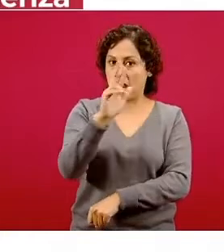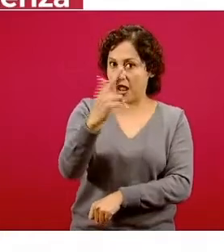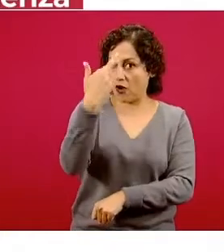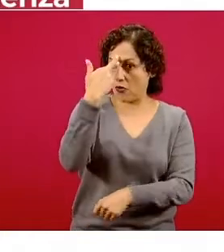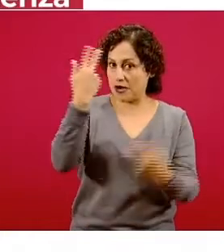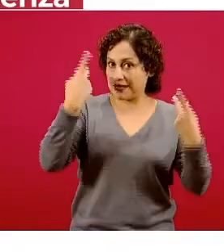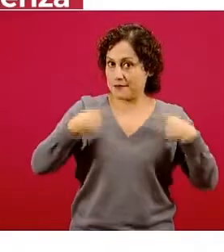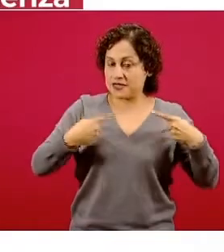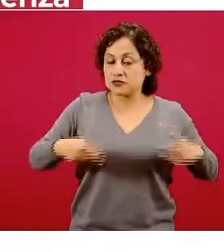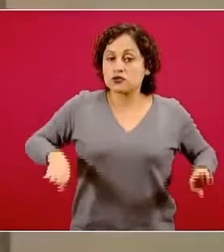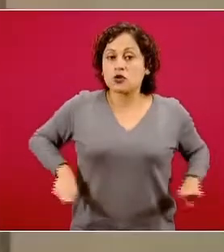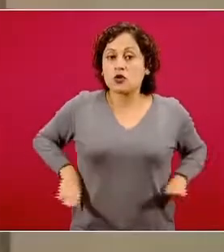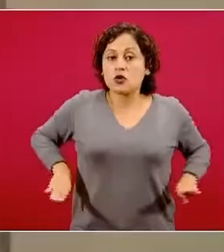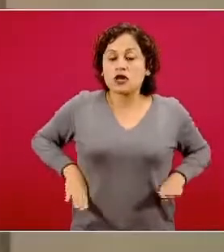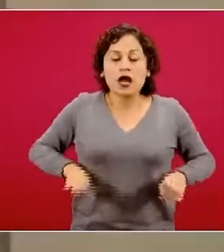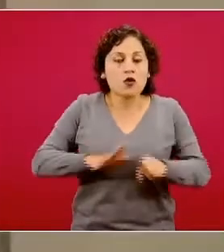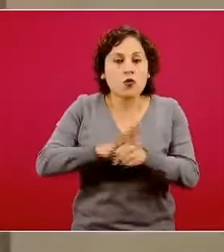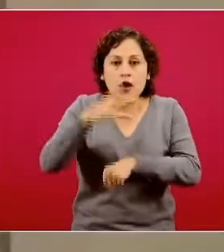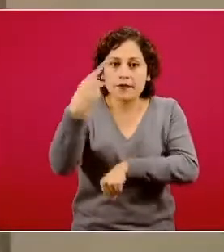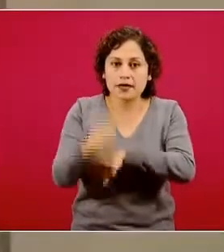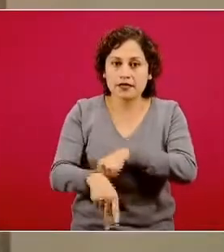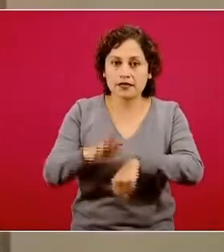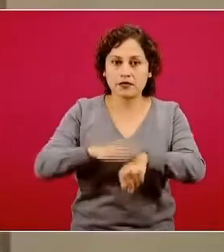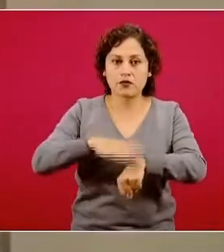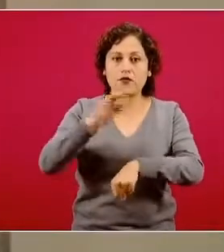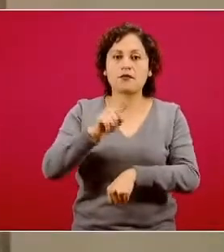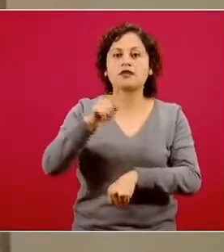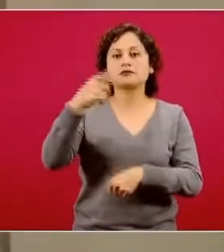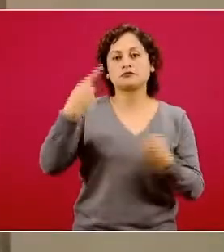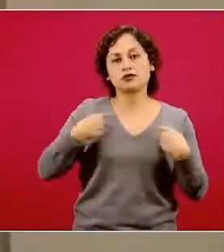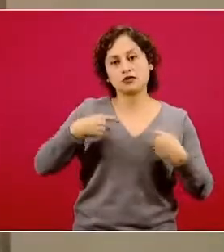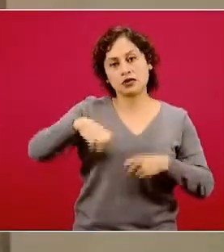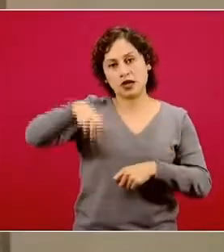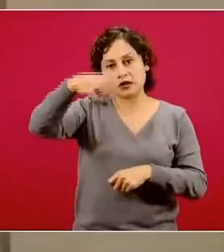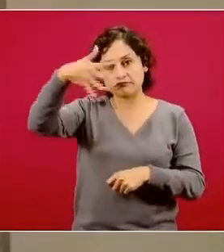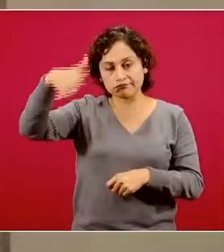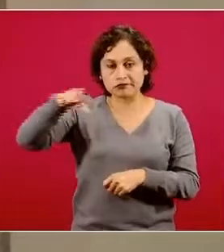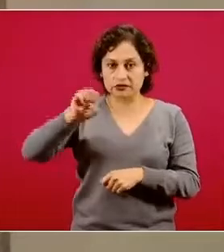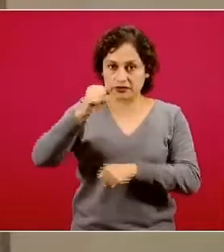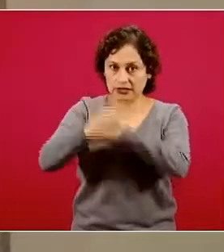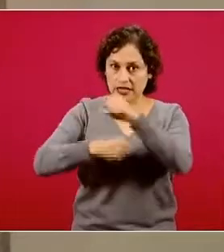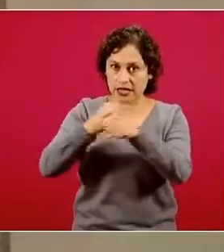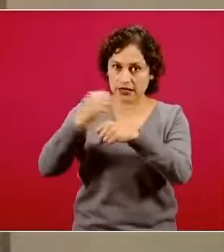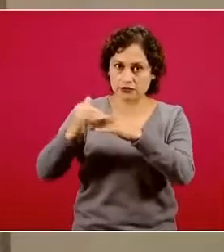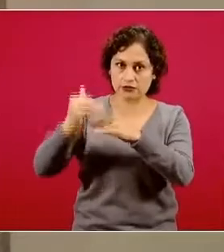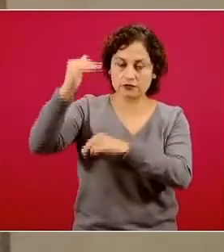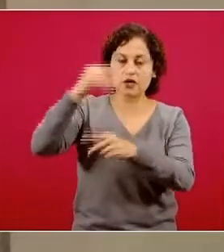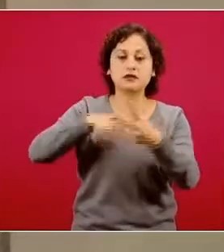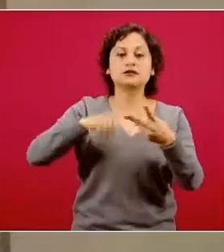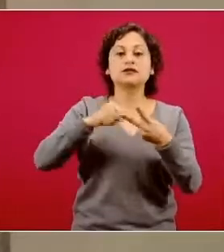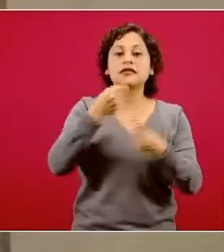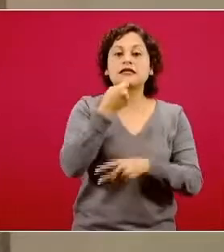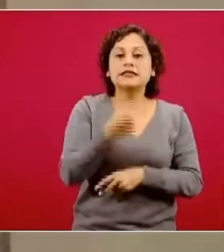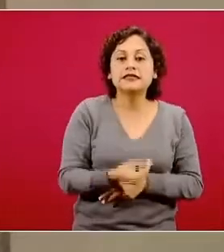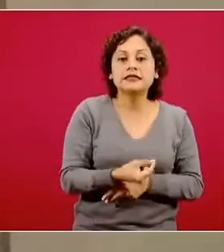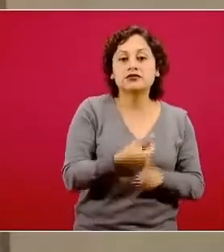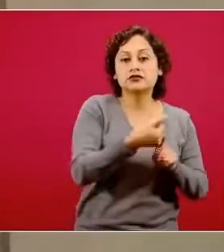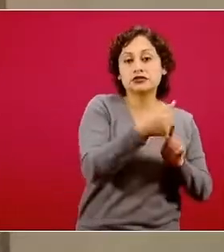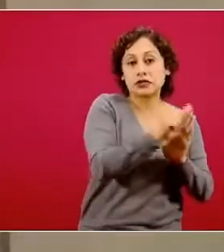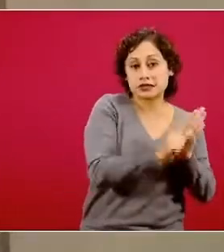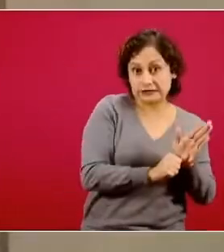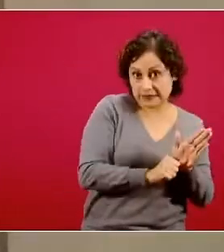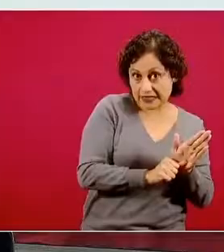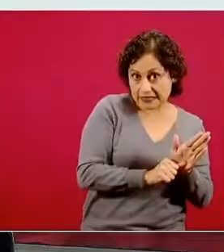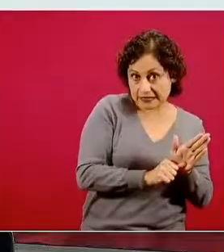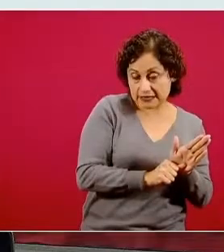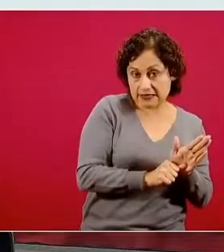las personas adultas mayores a partir de los 60 años cumplidos, los niños entre los 6 meses, niños y